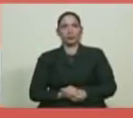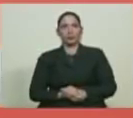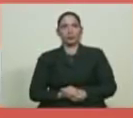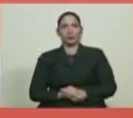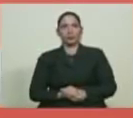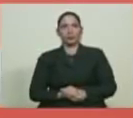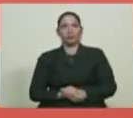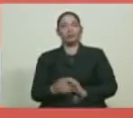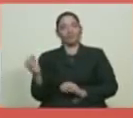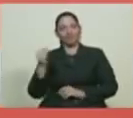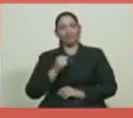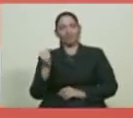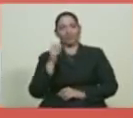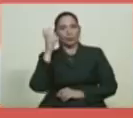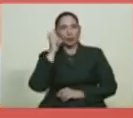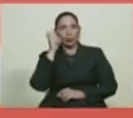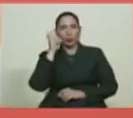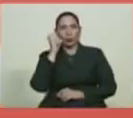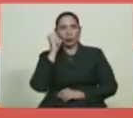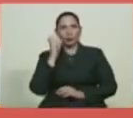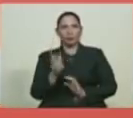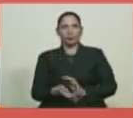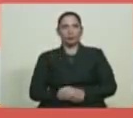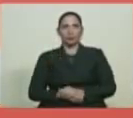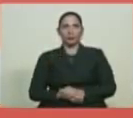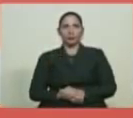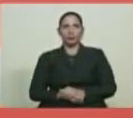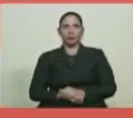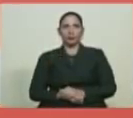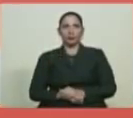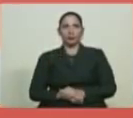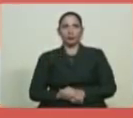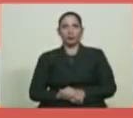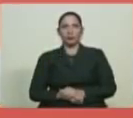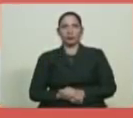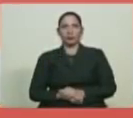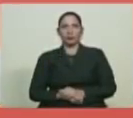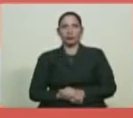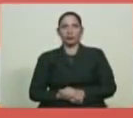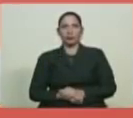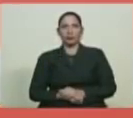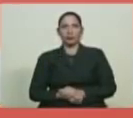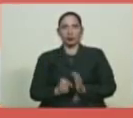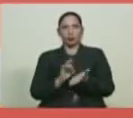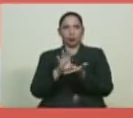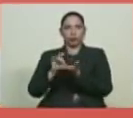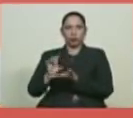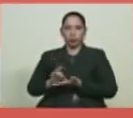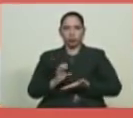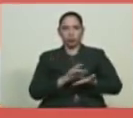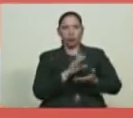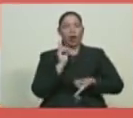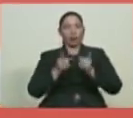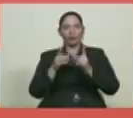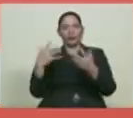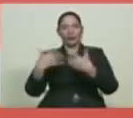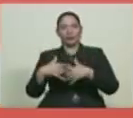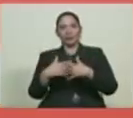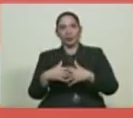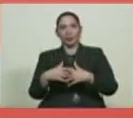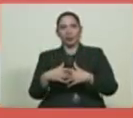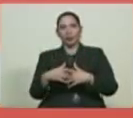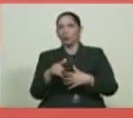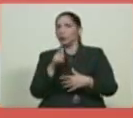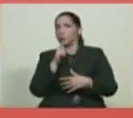yo también escuché el voice en WhatsApp de que los votas ahora, los reengancha, todo este asunto. Nosotros no hemos tenido información